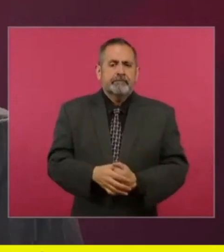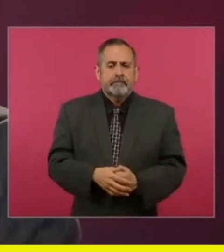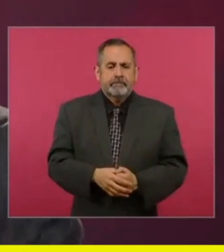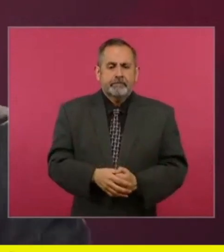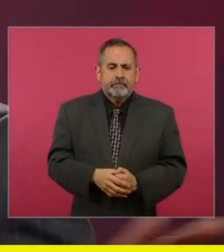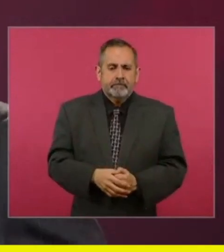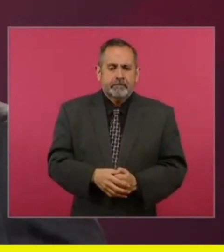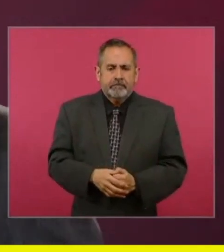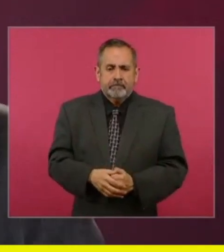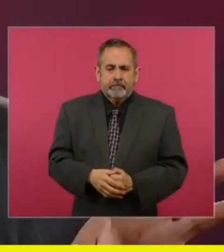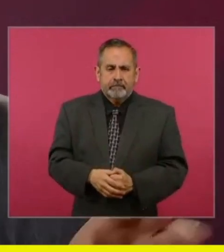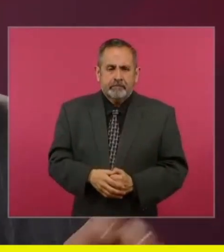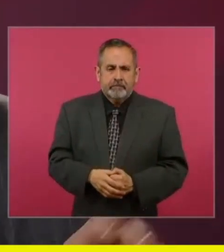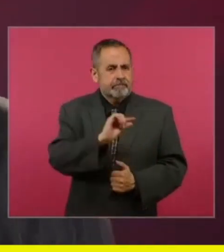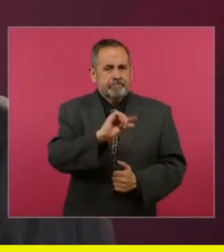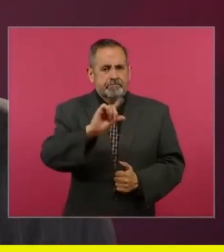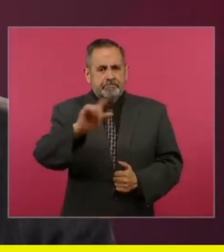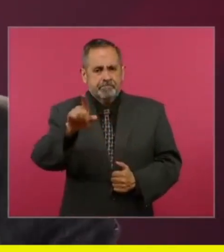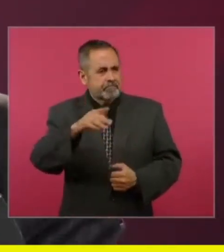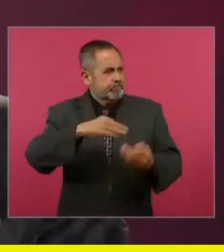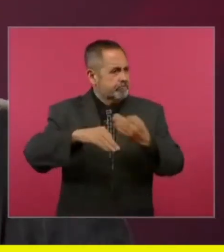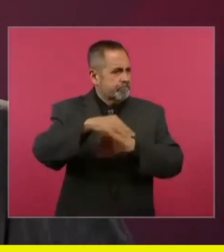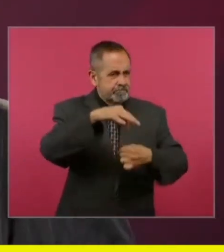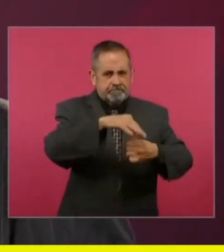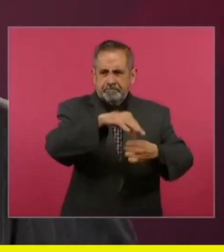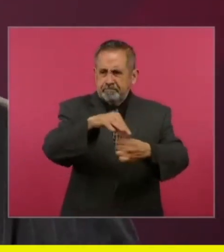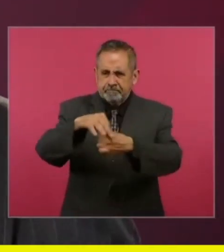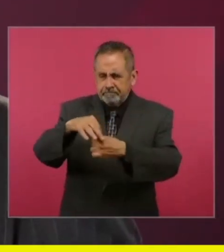todas las autoridades todavía